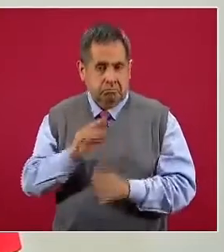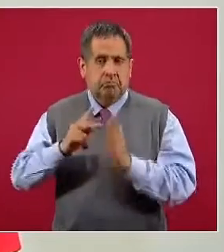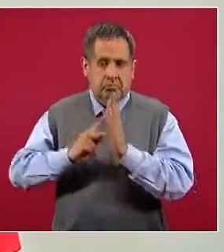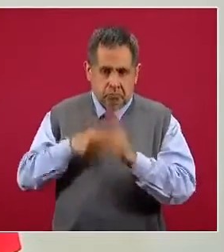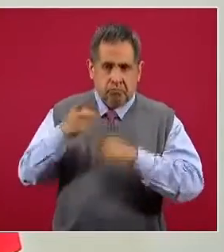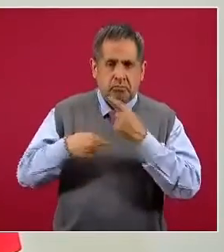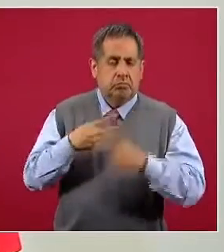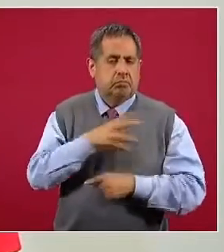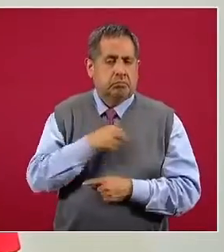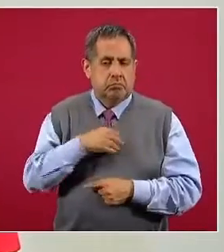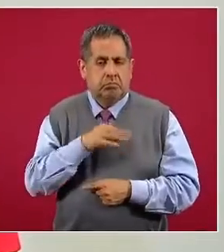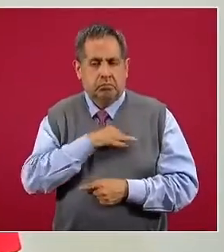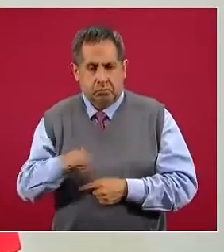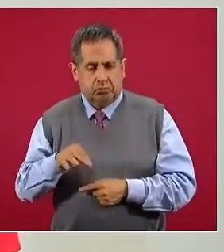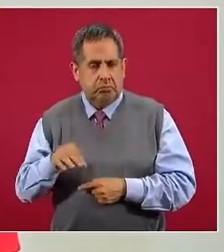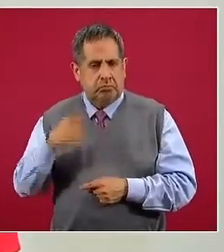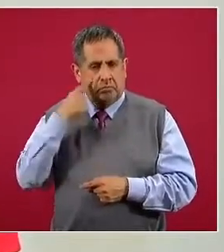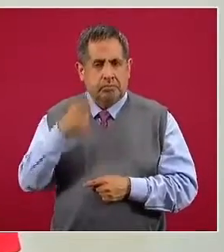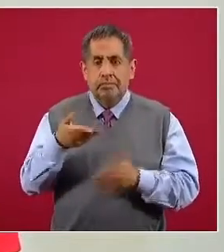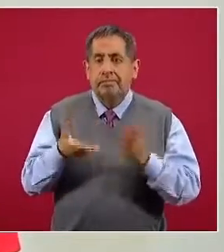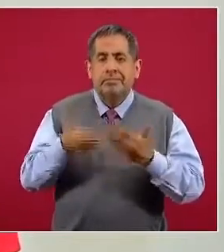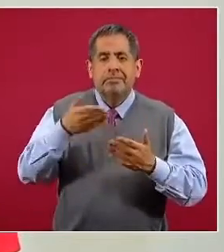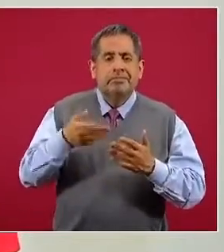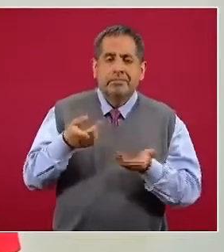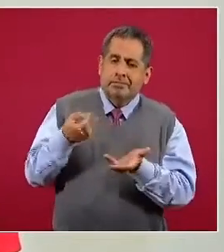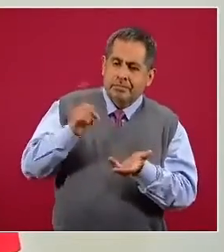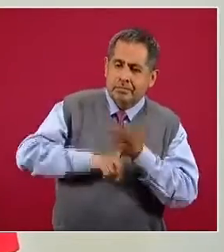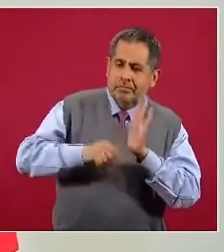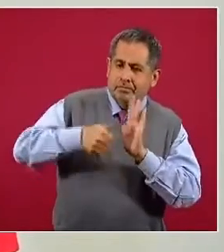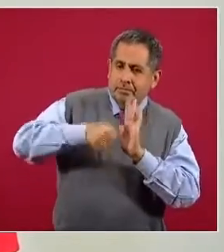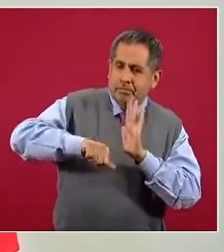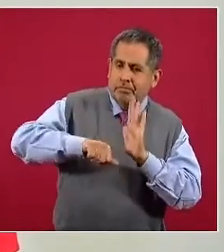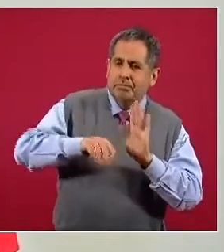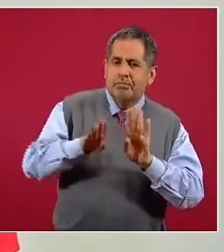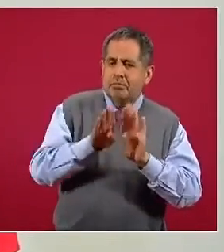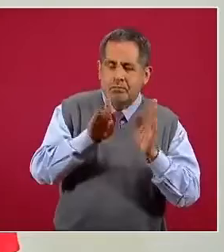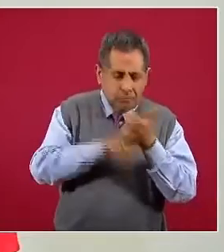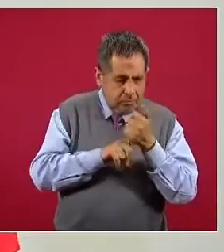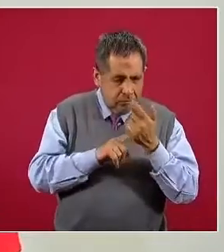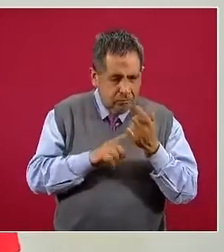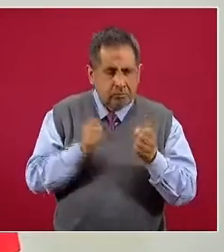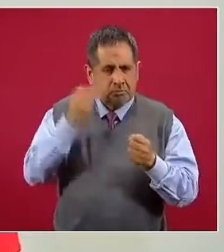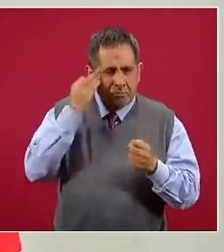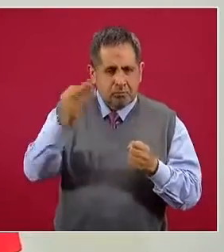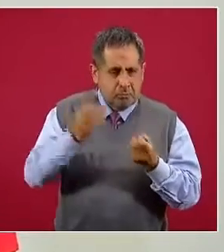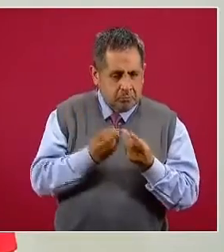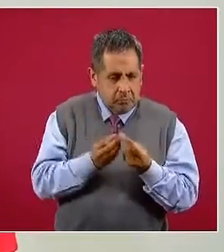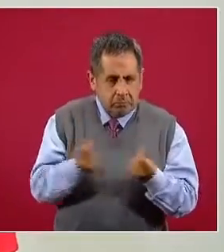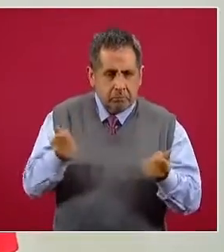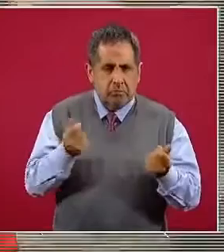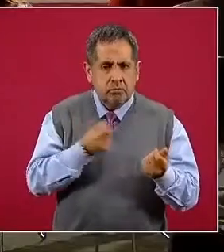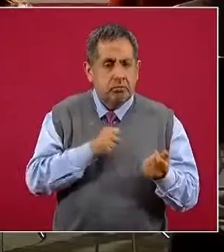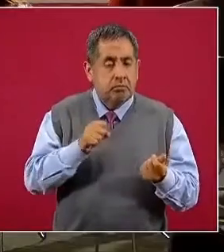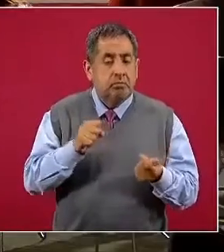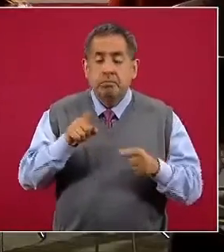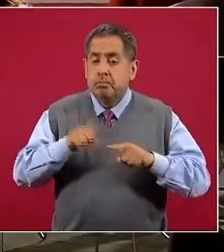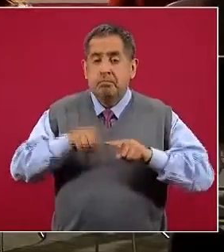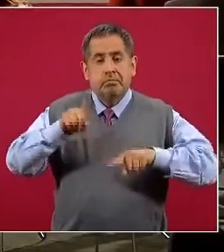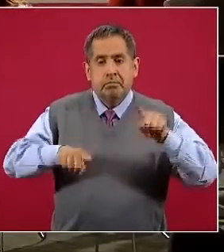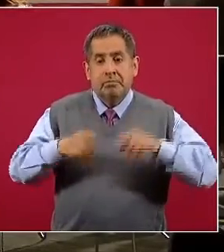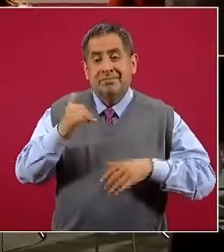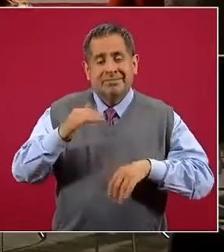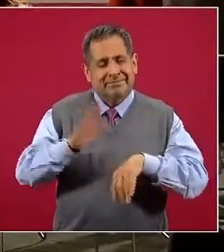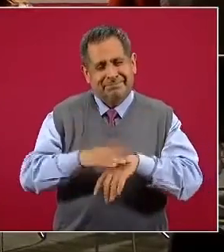ya dependerá de la cicatrización que haga, el tiempo y además es sumamente